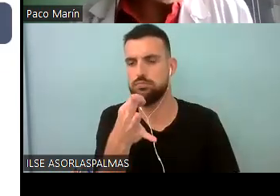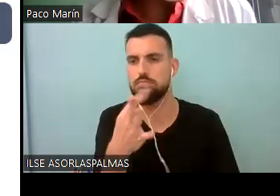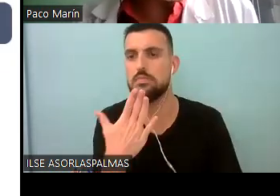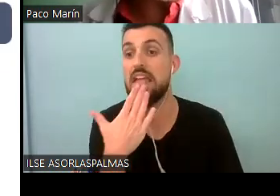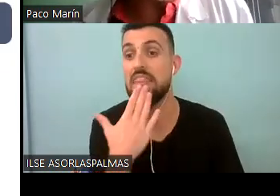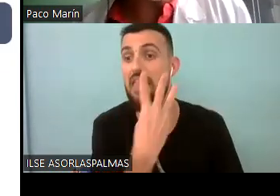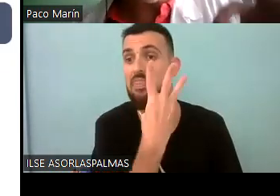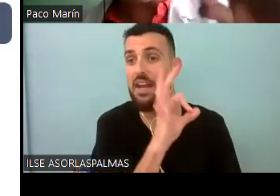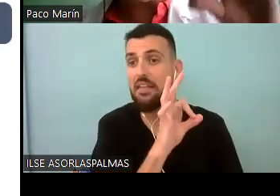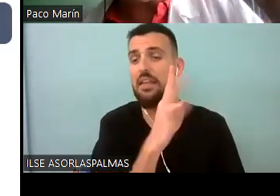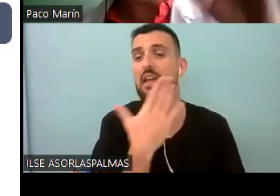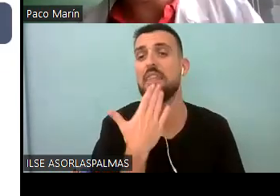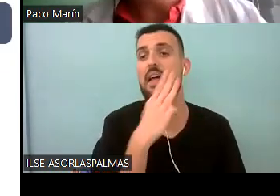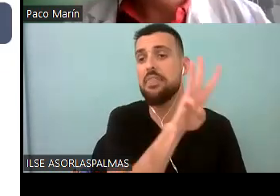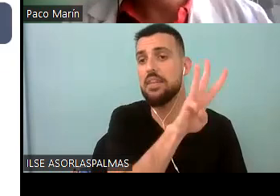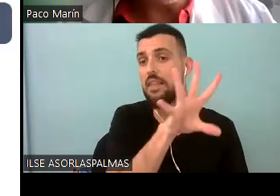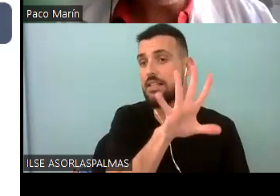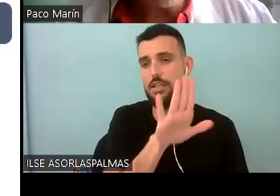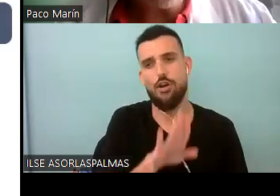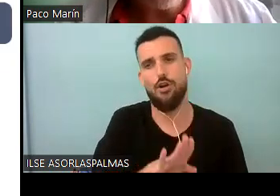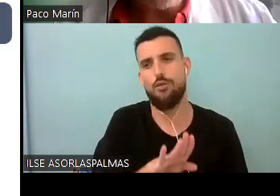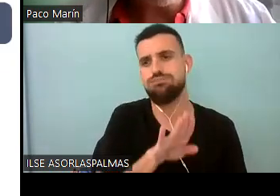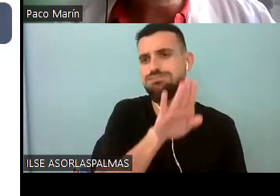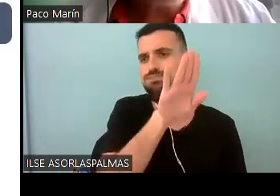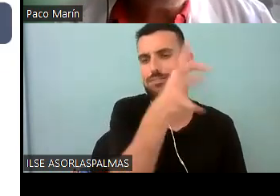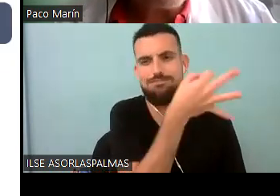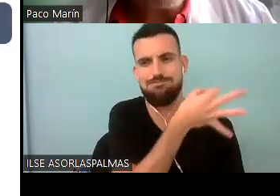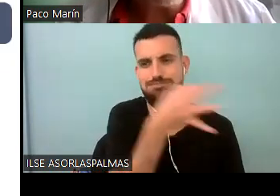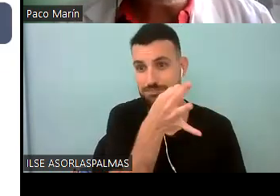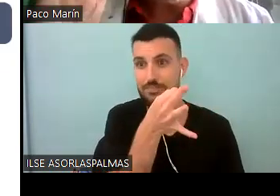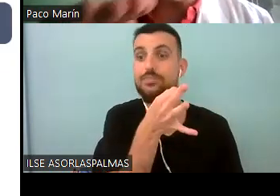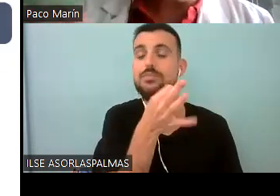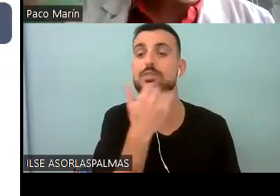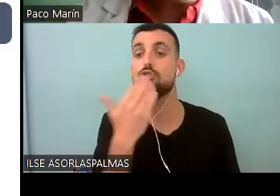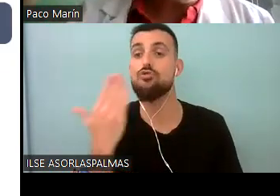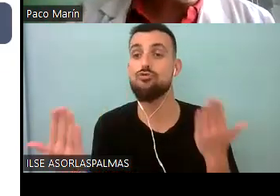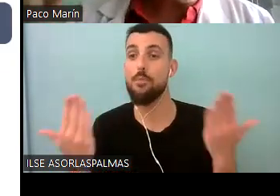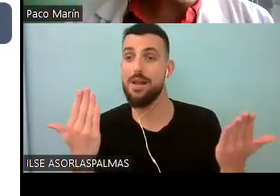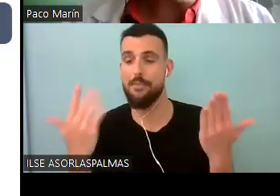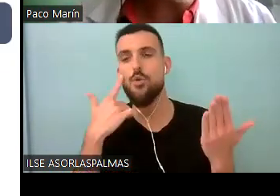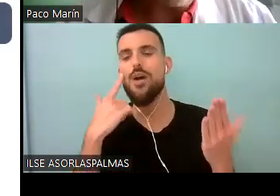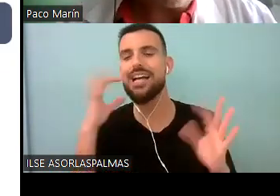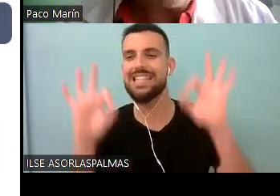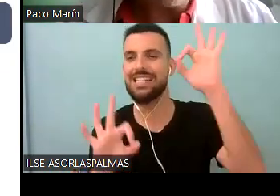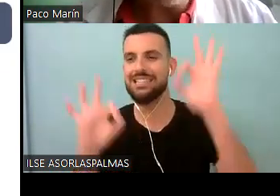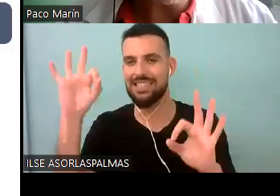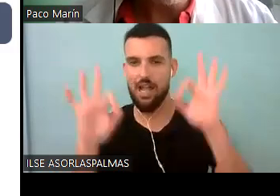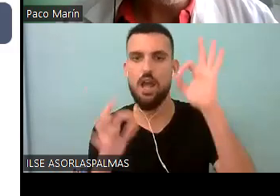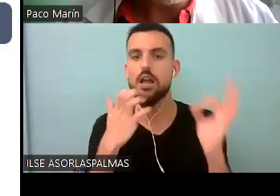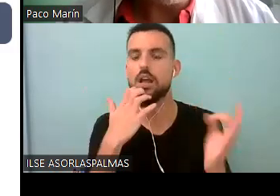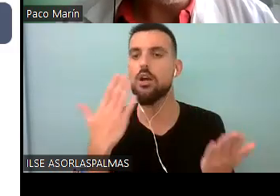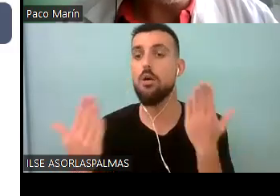de 30-35 años, que es cuando tienen el pico máximo. Entonces, cuando lo comparamos, es un proceso estadístico. Cuando hacemos una